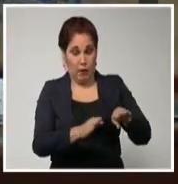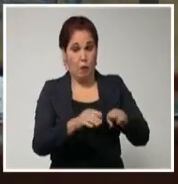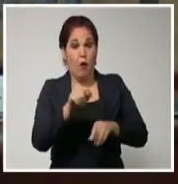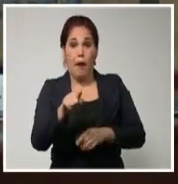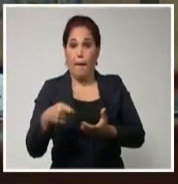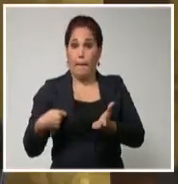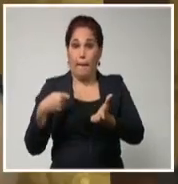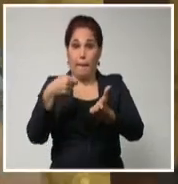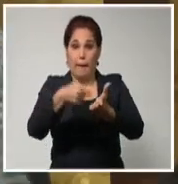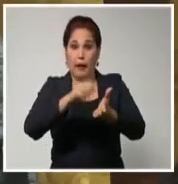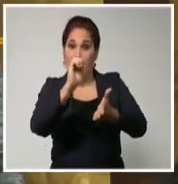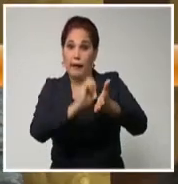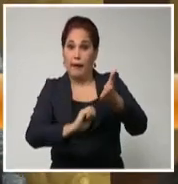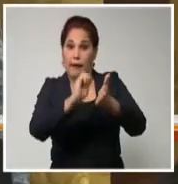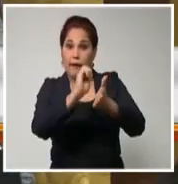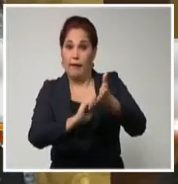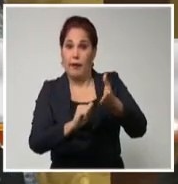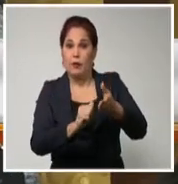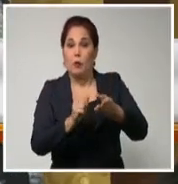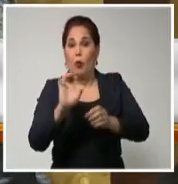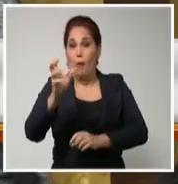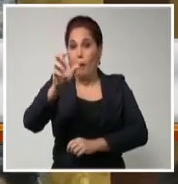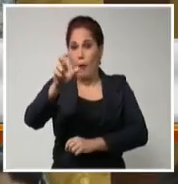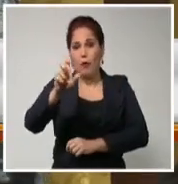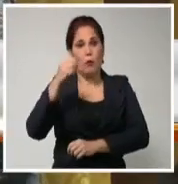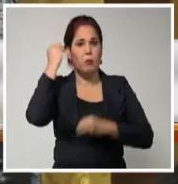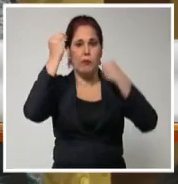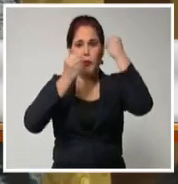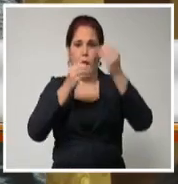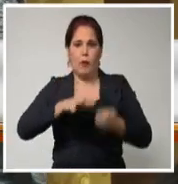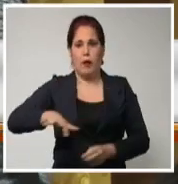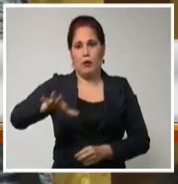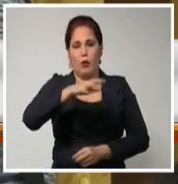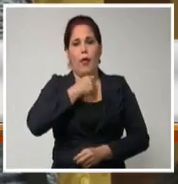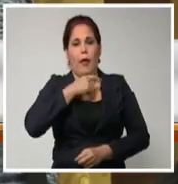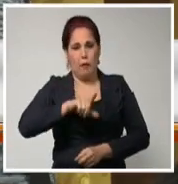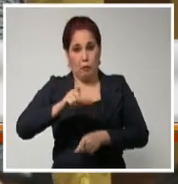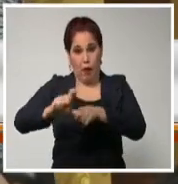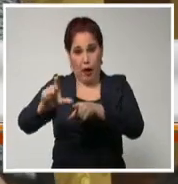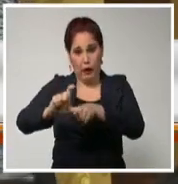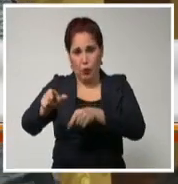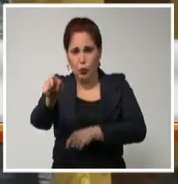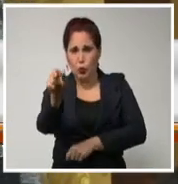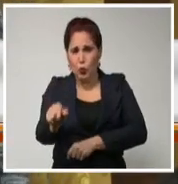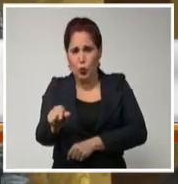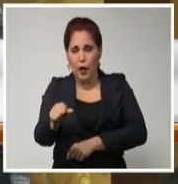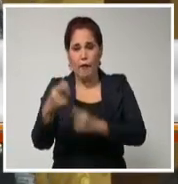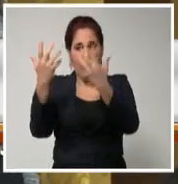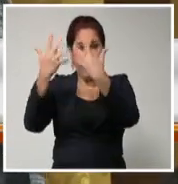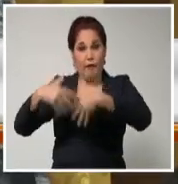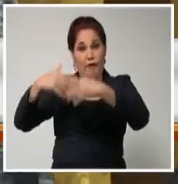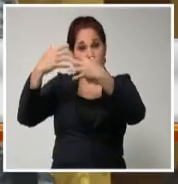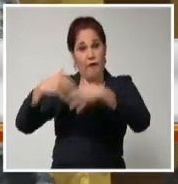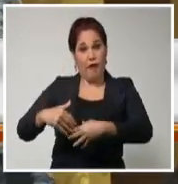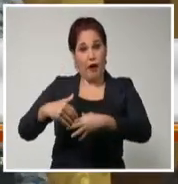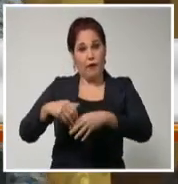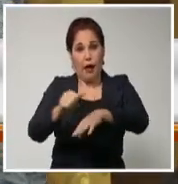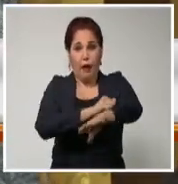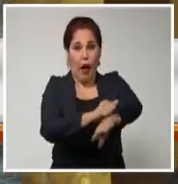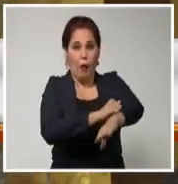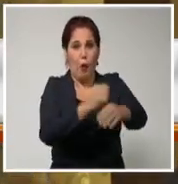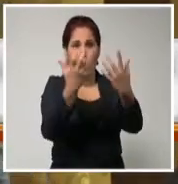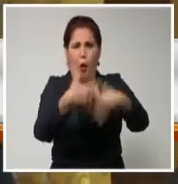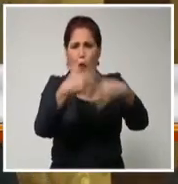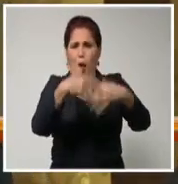amortización del crédito puente otorgado por la banca también preocupa. La agricultura no es una fábrica de jabón, que tú